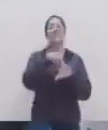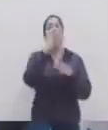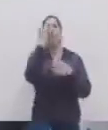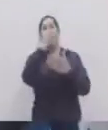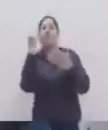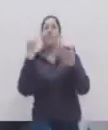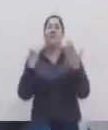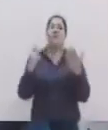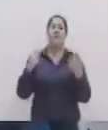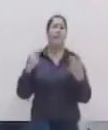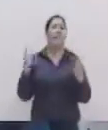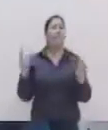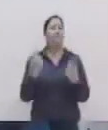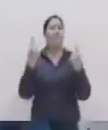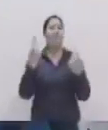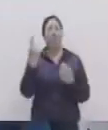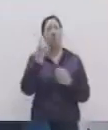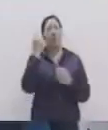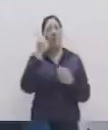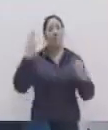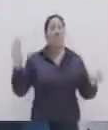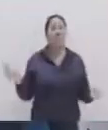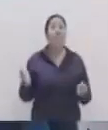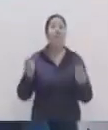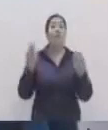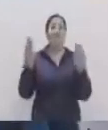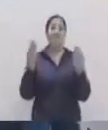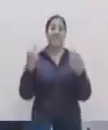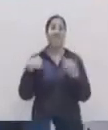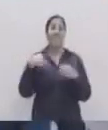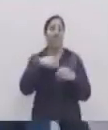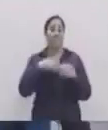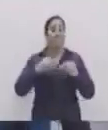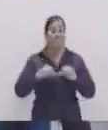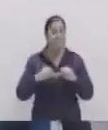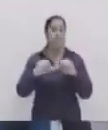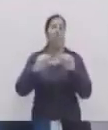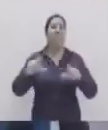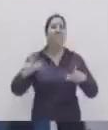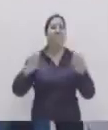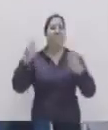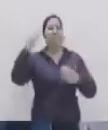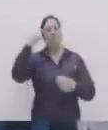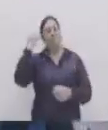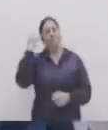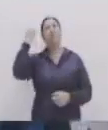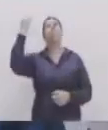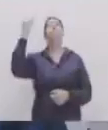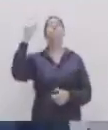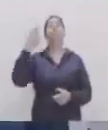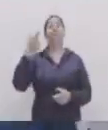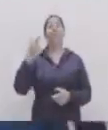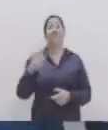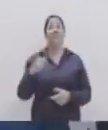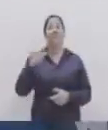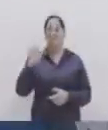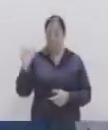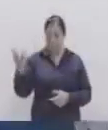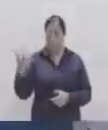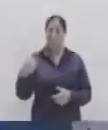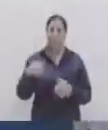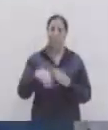pero principalmente a motivarnos a seguir explorando nuestra creatividad y no ponernos límites. Ahora yo la voy a